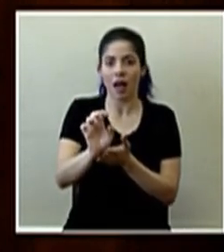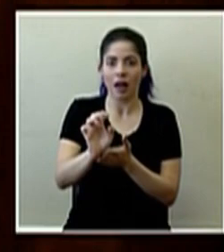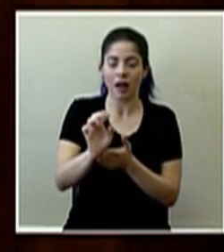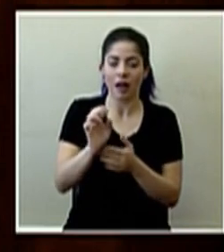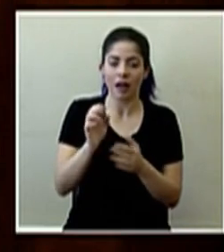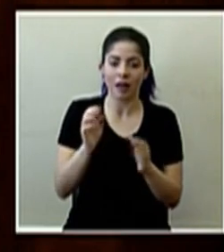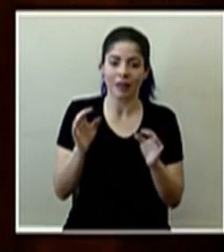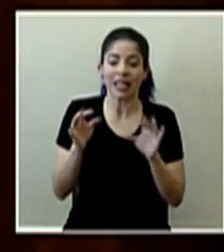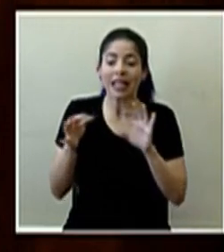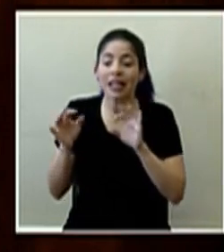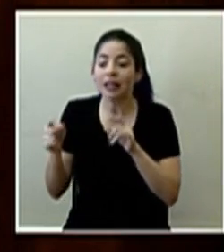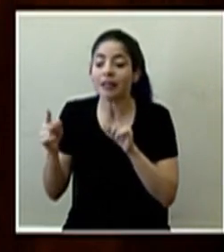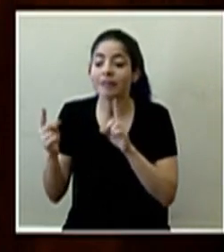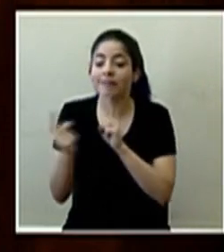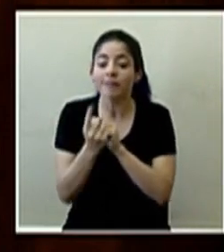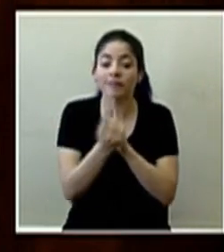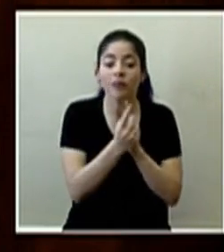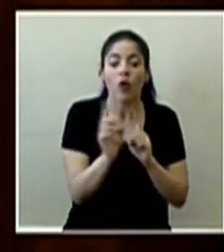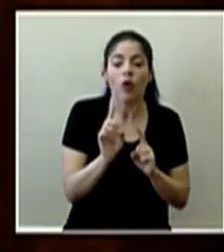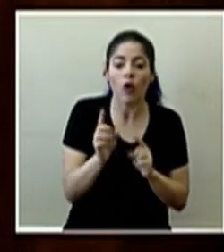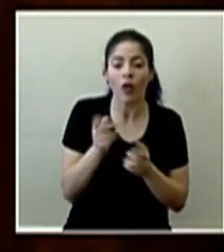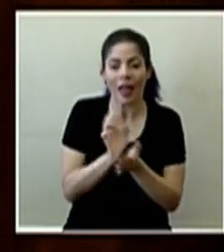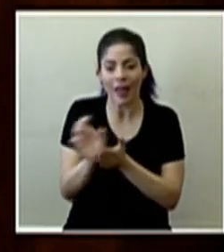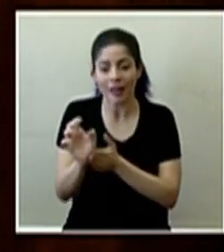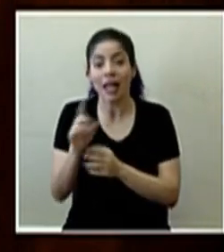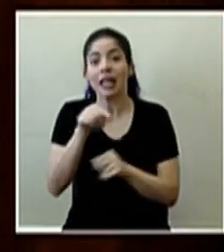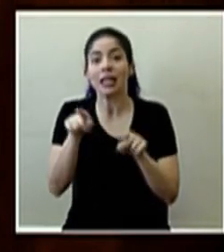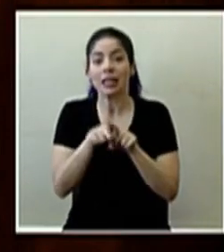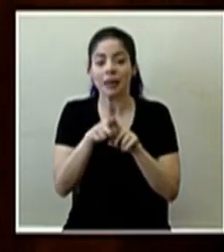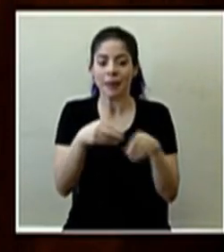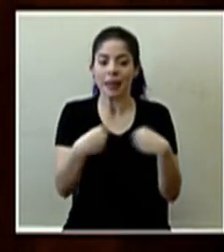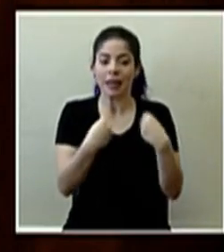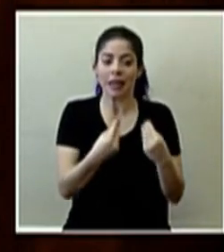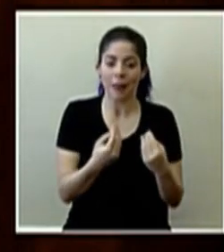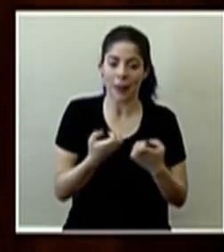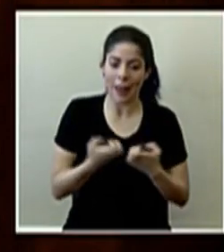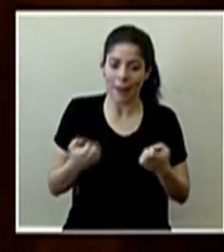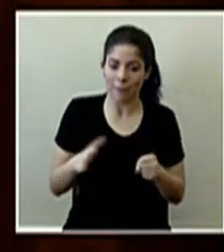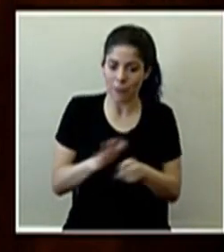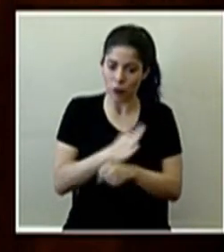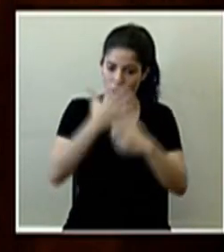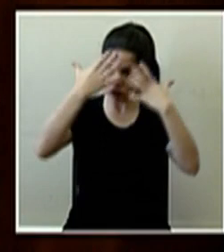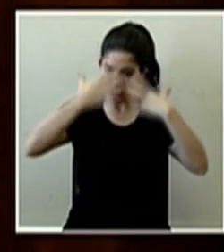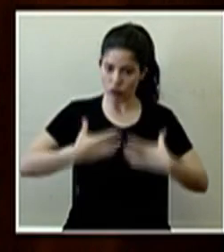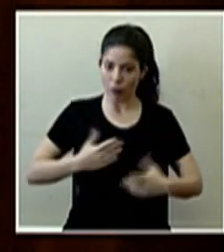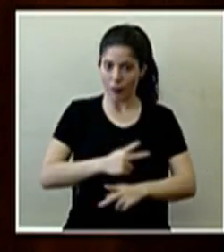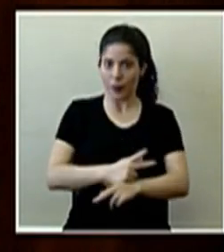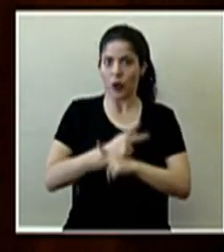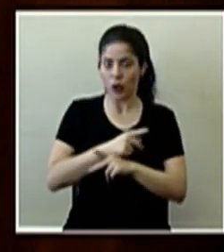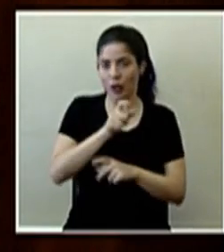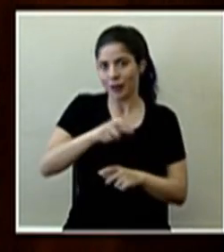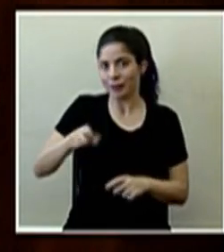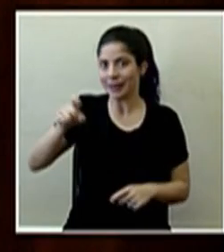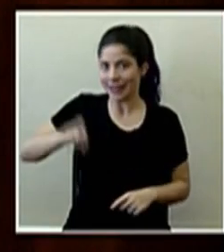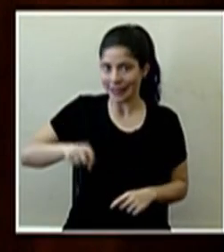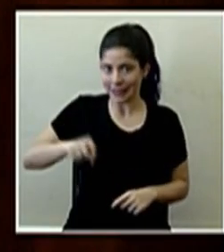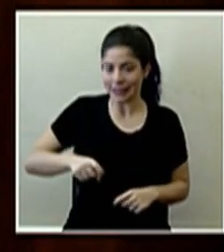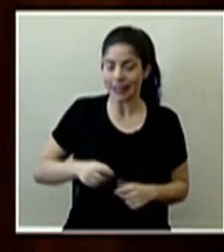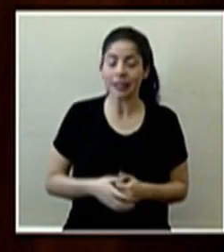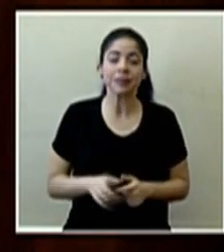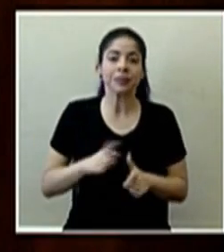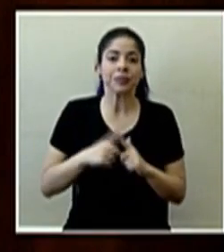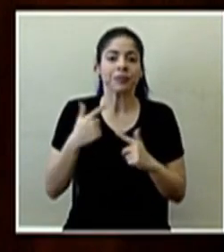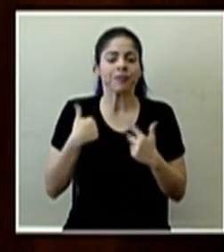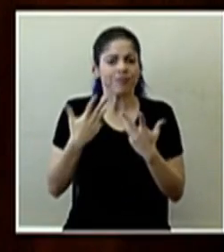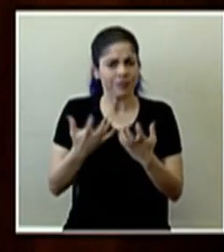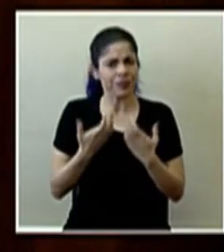en términos de nexos, pero también para equiparlos con el equipo de protección que ocupan. Y quiero